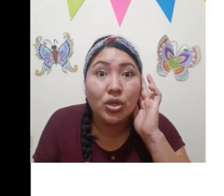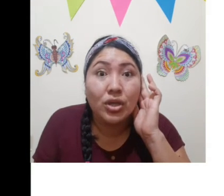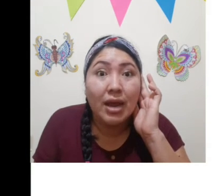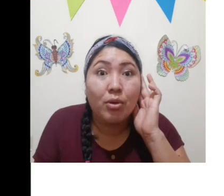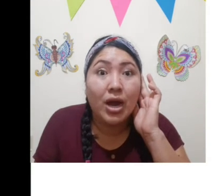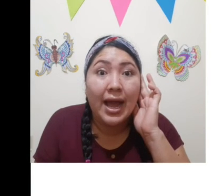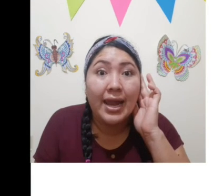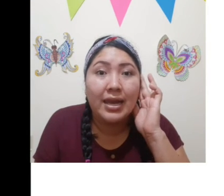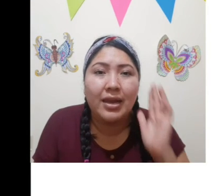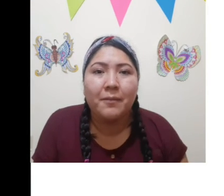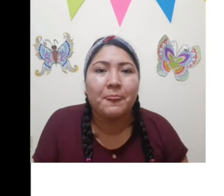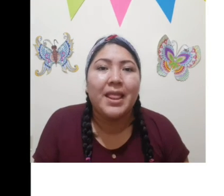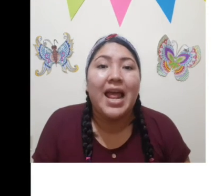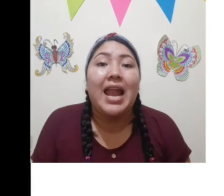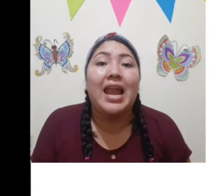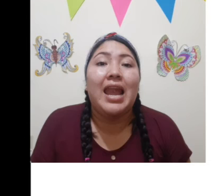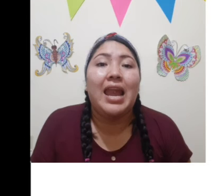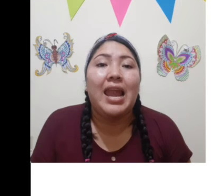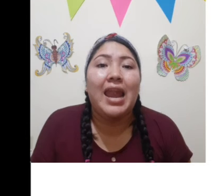sonido de la vocal